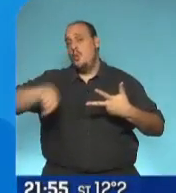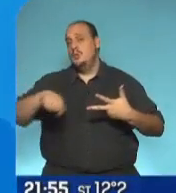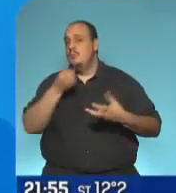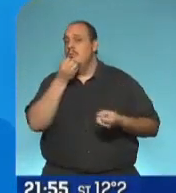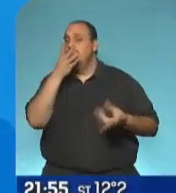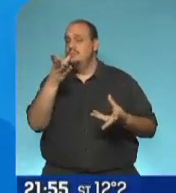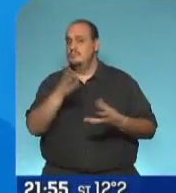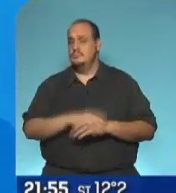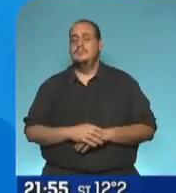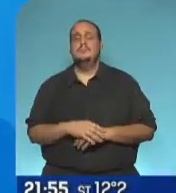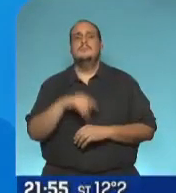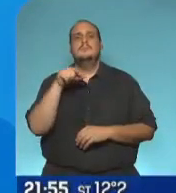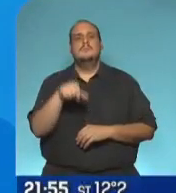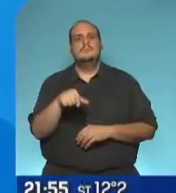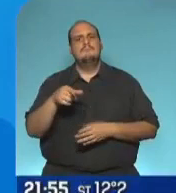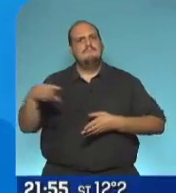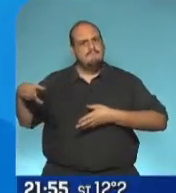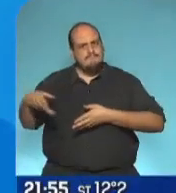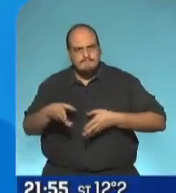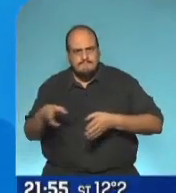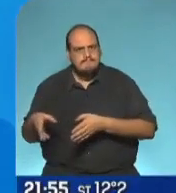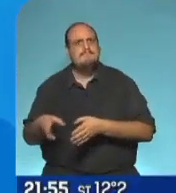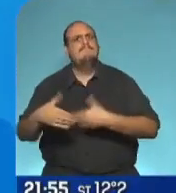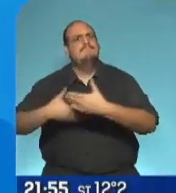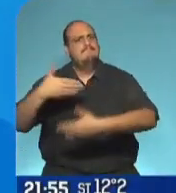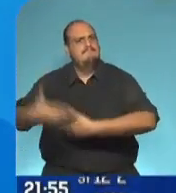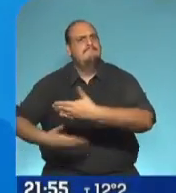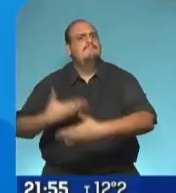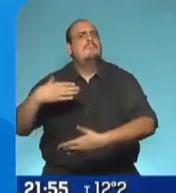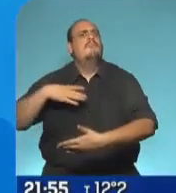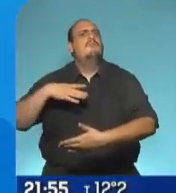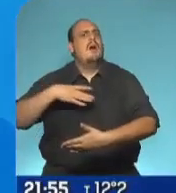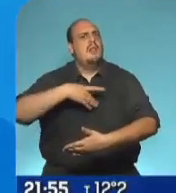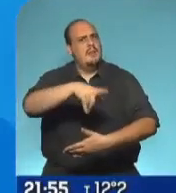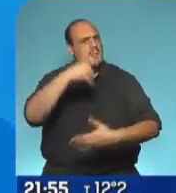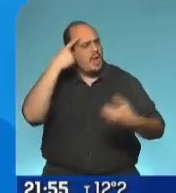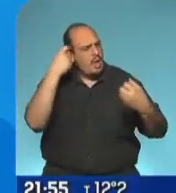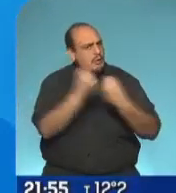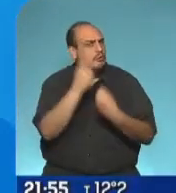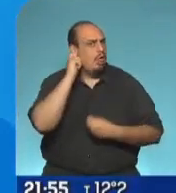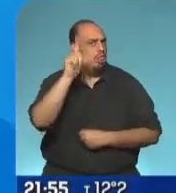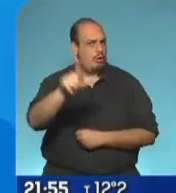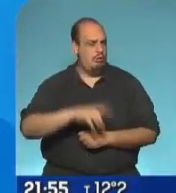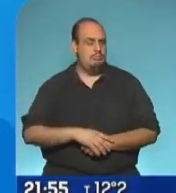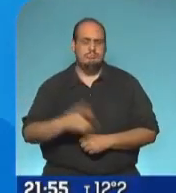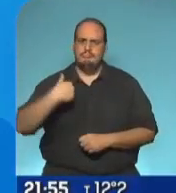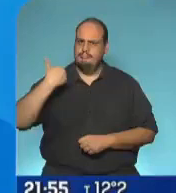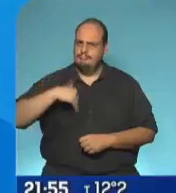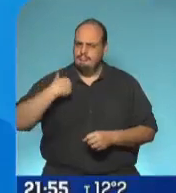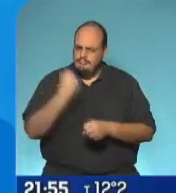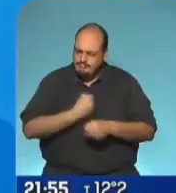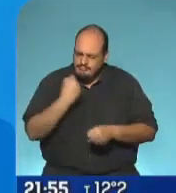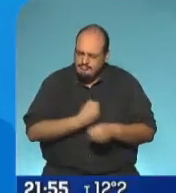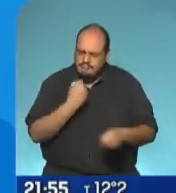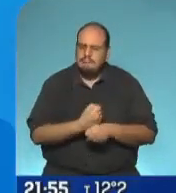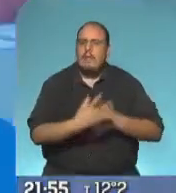declaración dice, todavía hay un camino importante por recorrer para llegar a un acuerdo. Argentina va a trabajar hasta